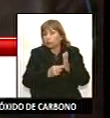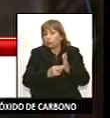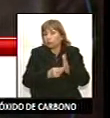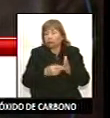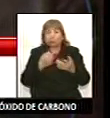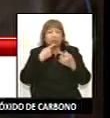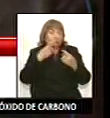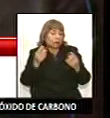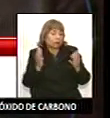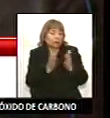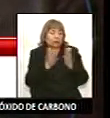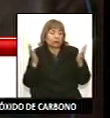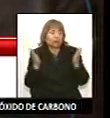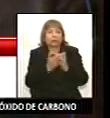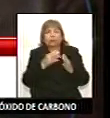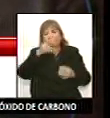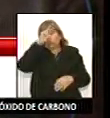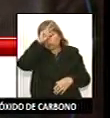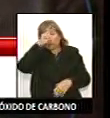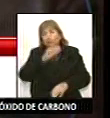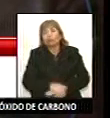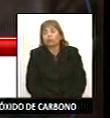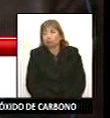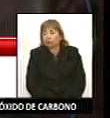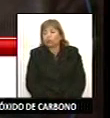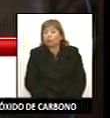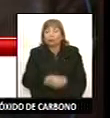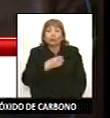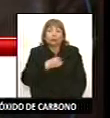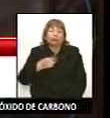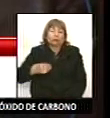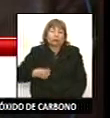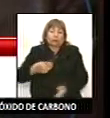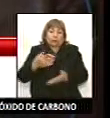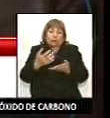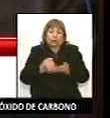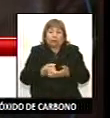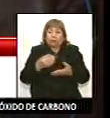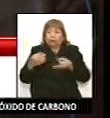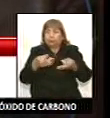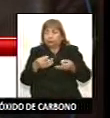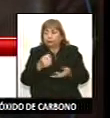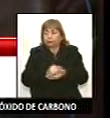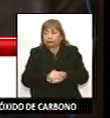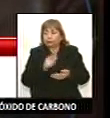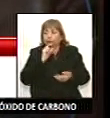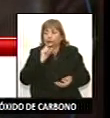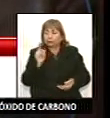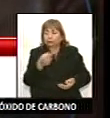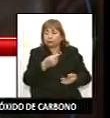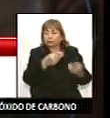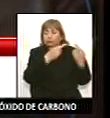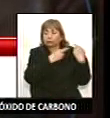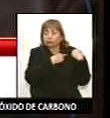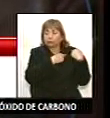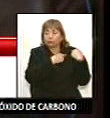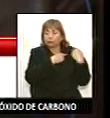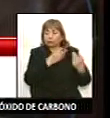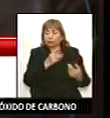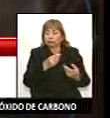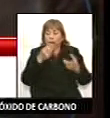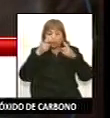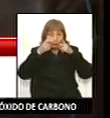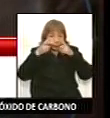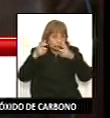el Diario Oficial El Peruano. El Ministerio de Salud y el Ministerio de Economía y Finanzas son responsables del